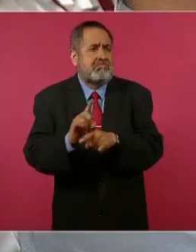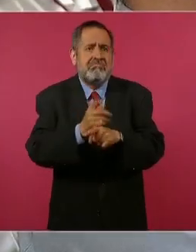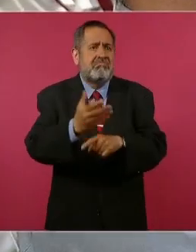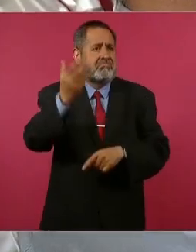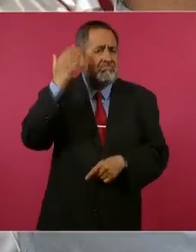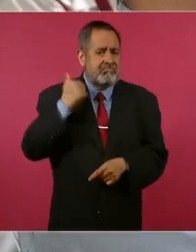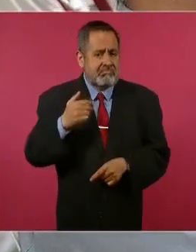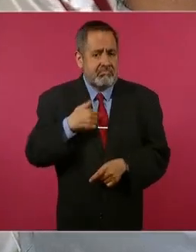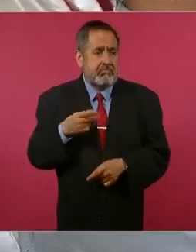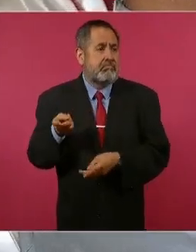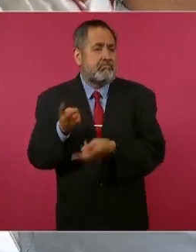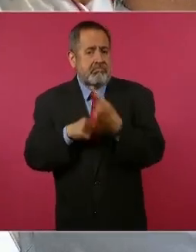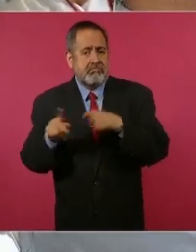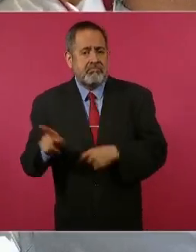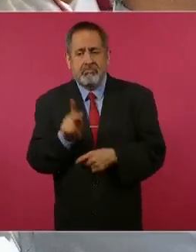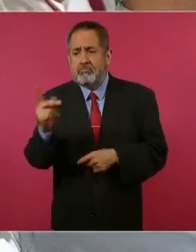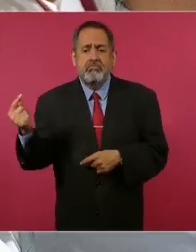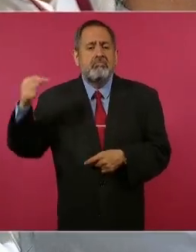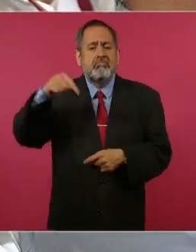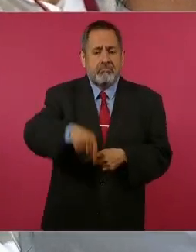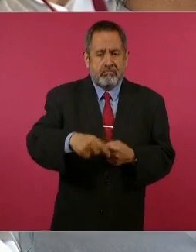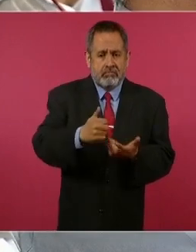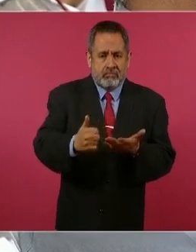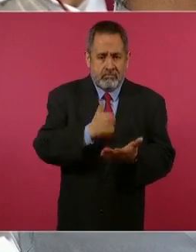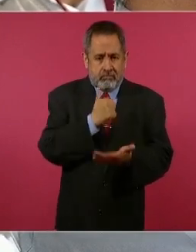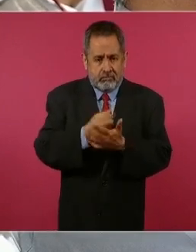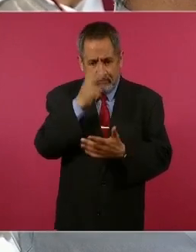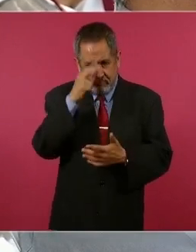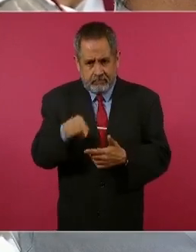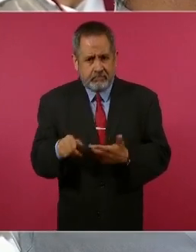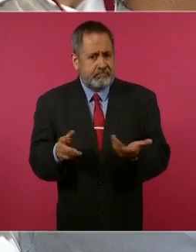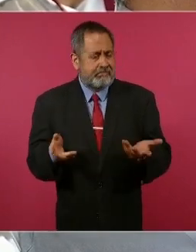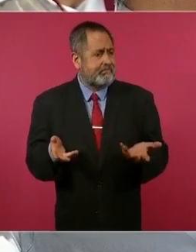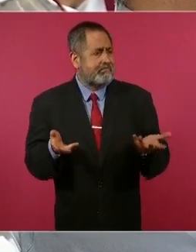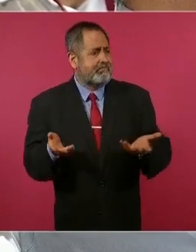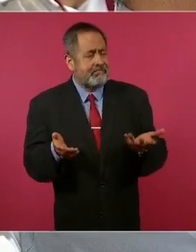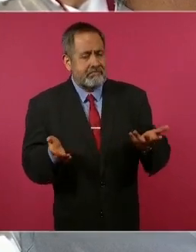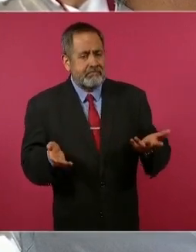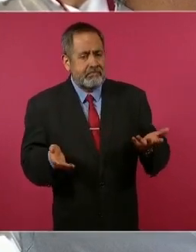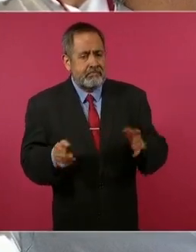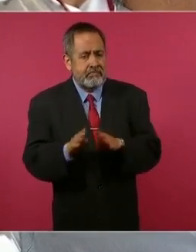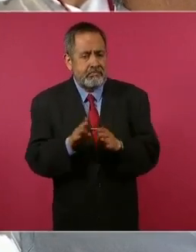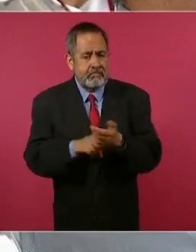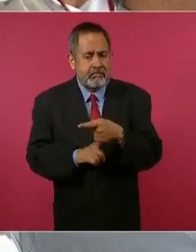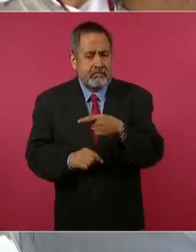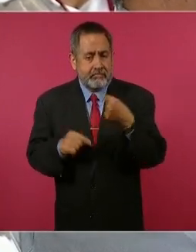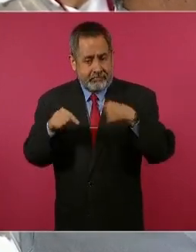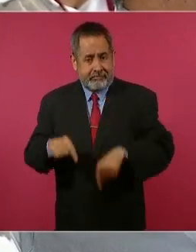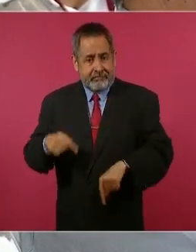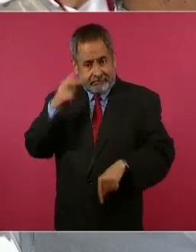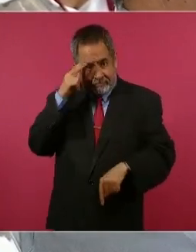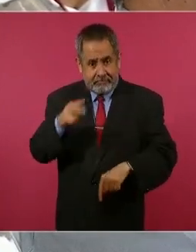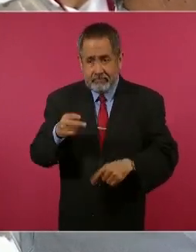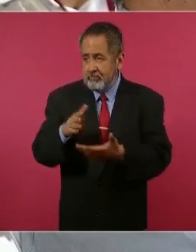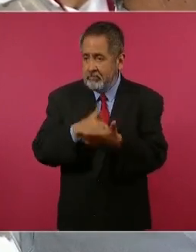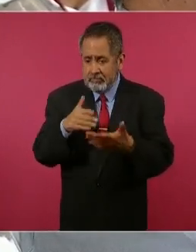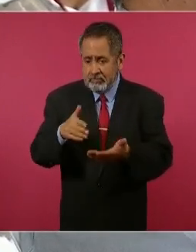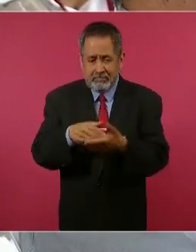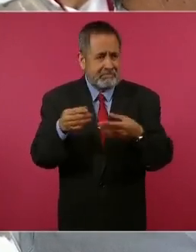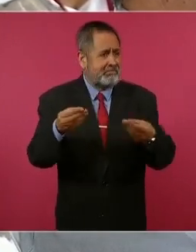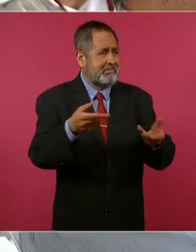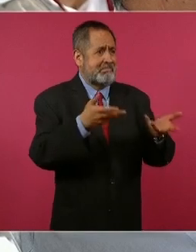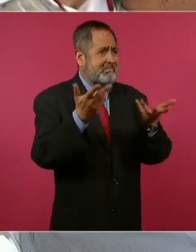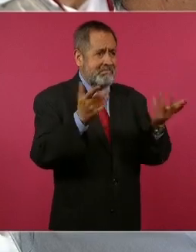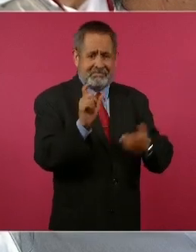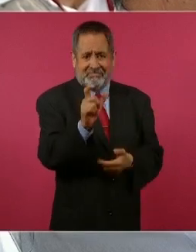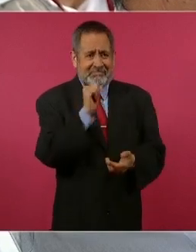mucho tiempo se vino de un pueblo a la ciudad de México y pues ya estando aquí y sin papeles pues no